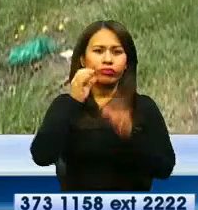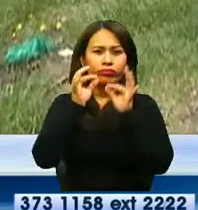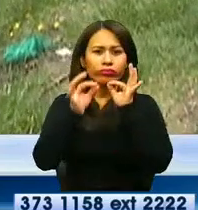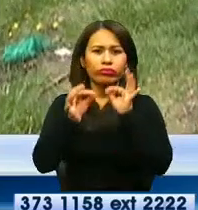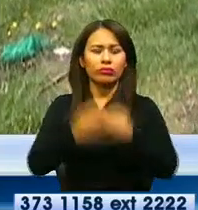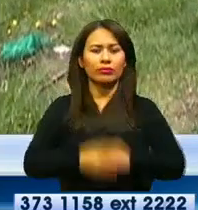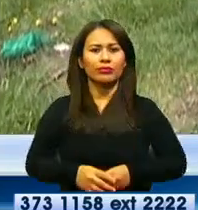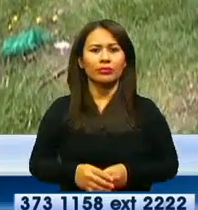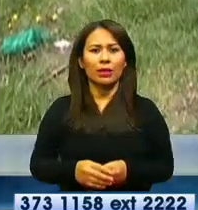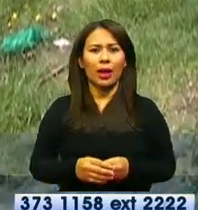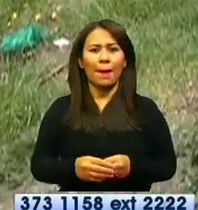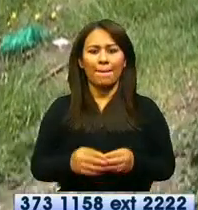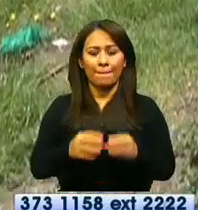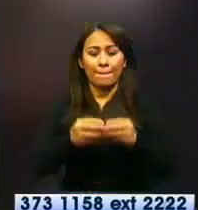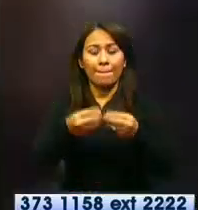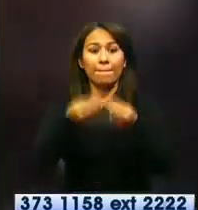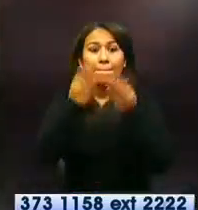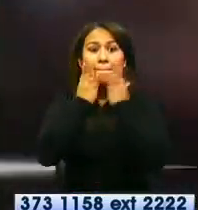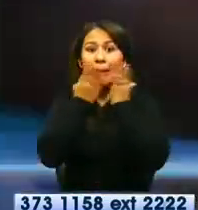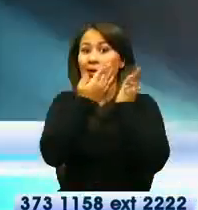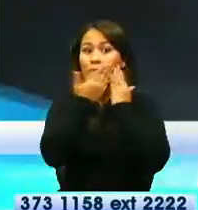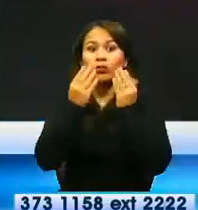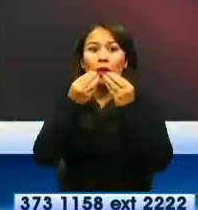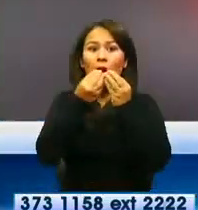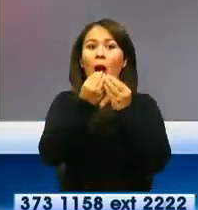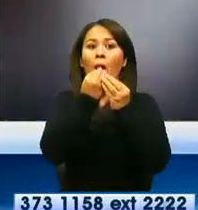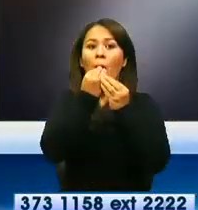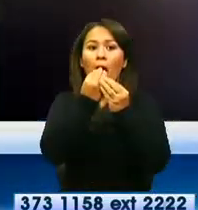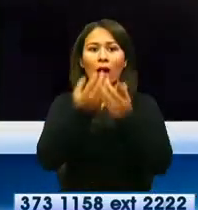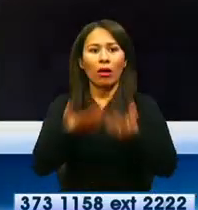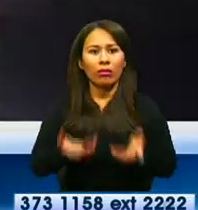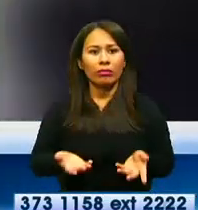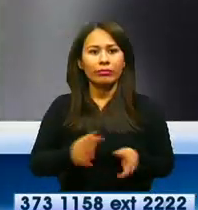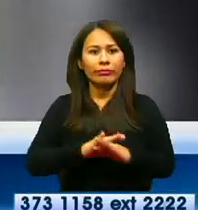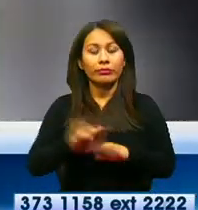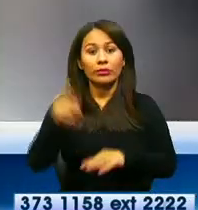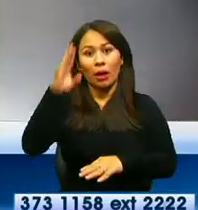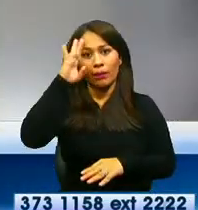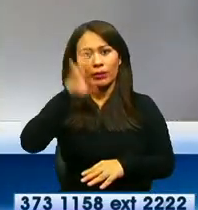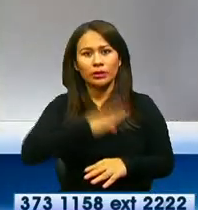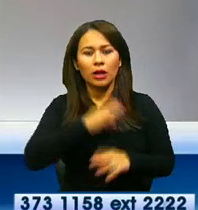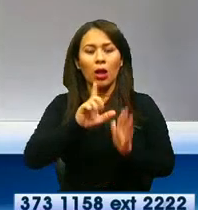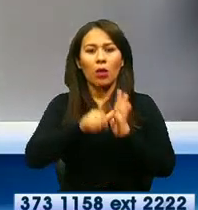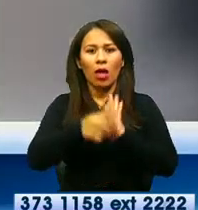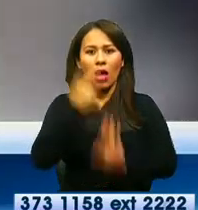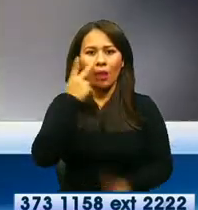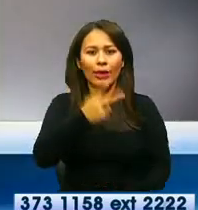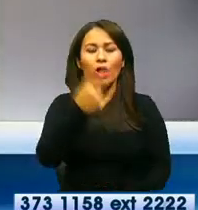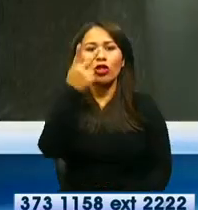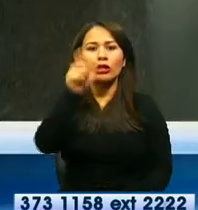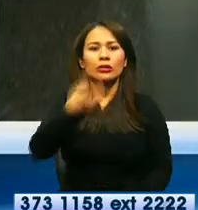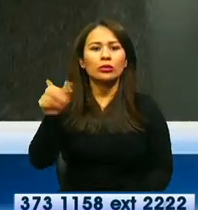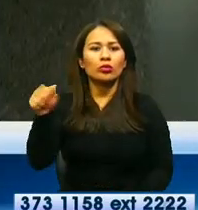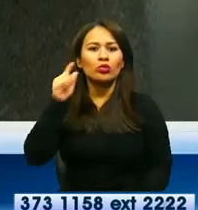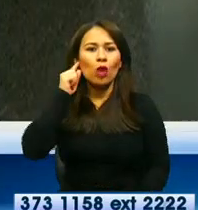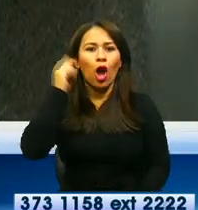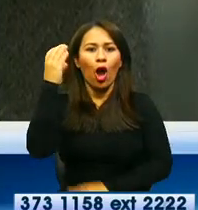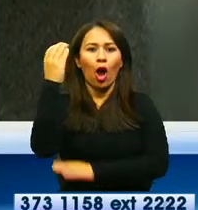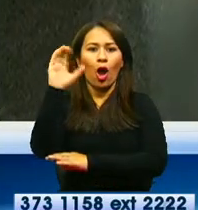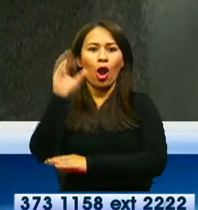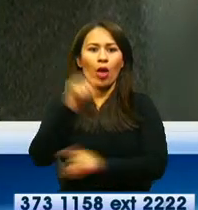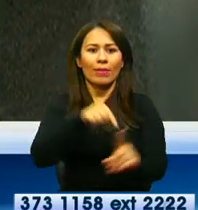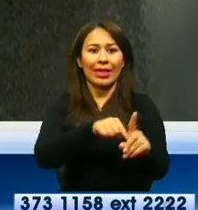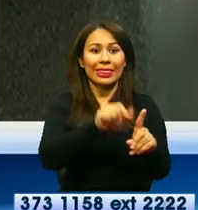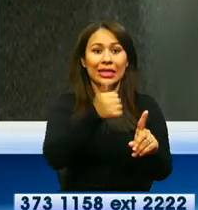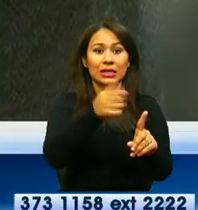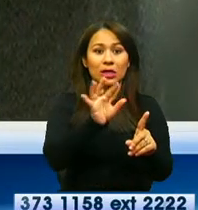unos pañuelos en la boca. Más tarde, las averiguaciones policiales permitieron saber que se trataba de dos ciudadanas colombianas, la una de 19